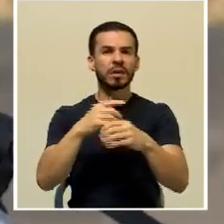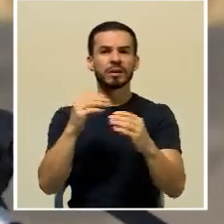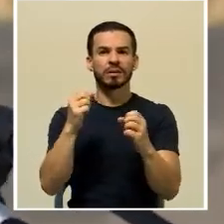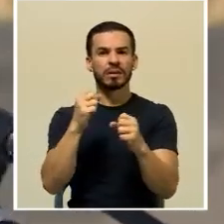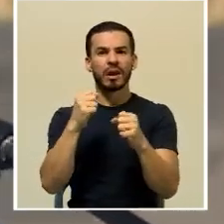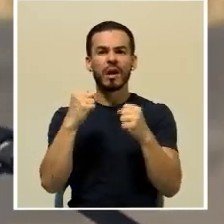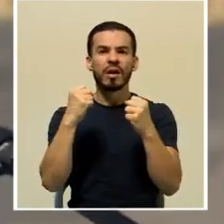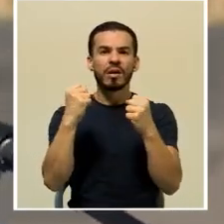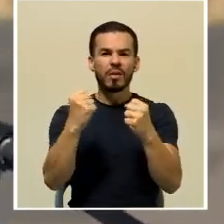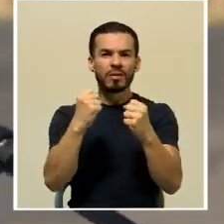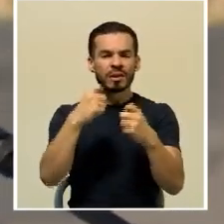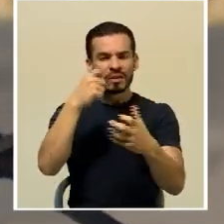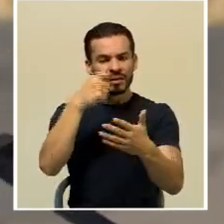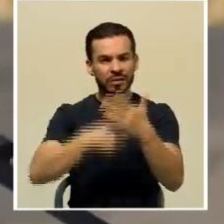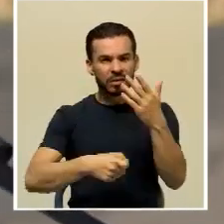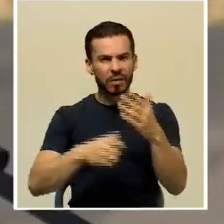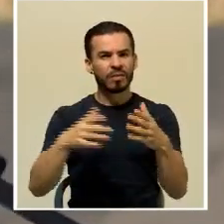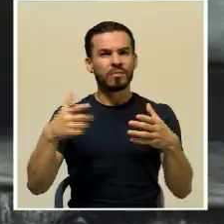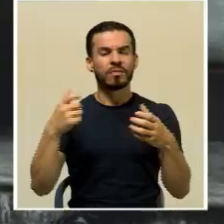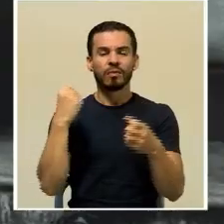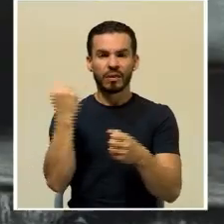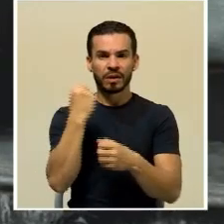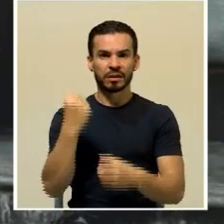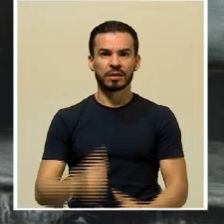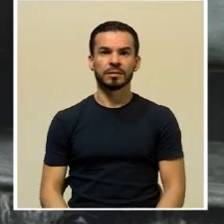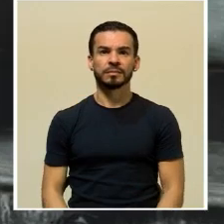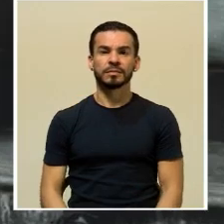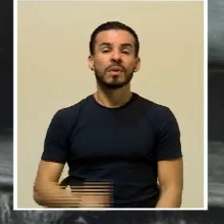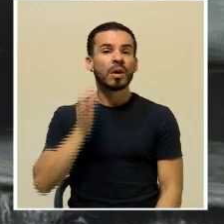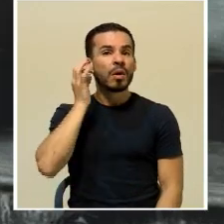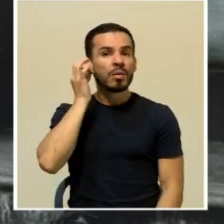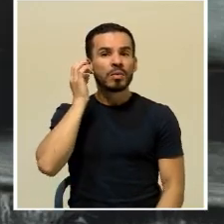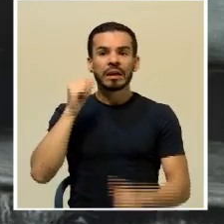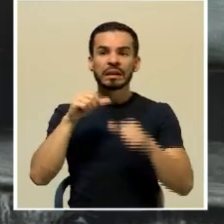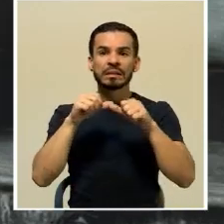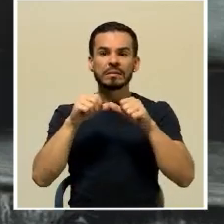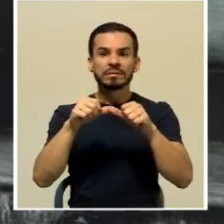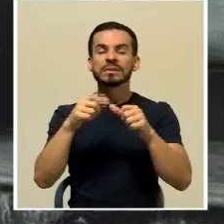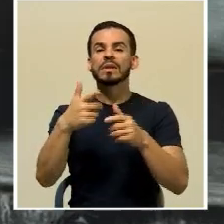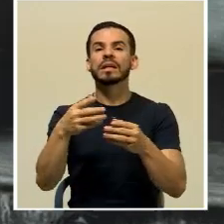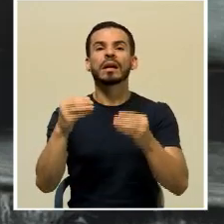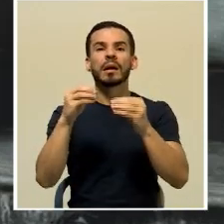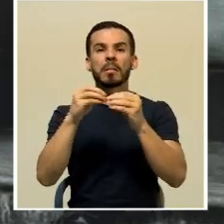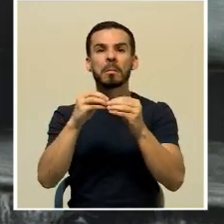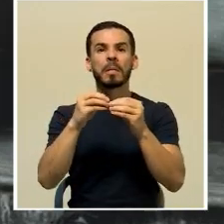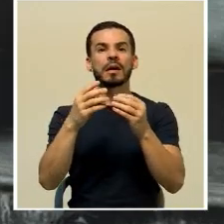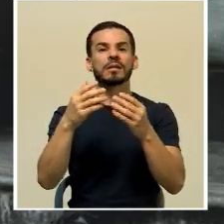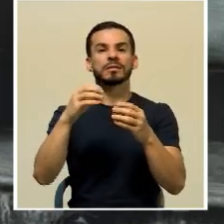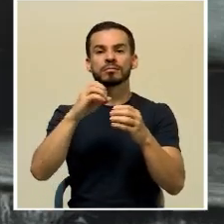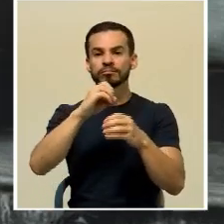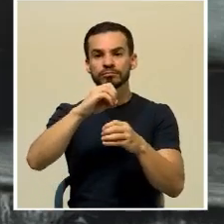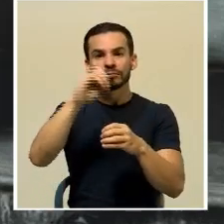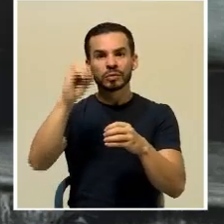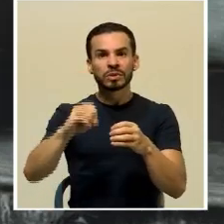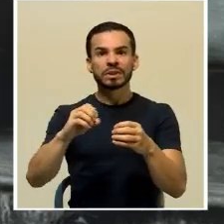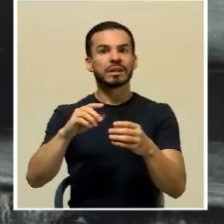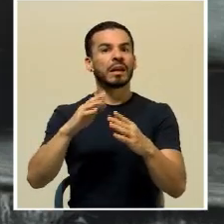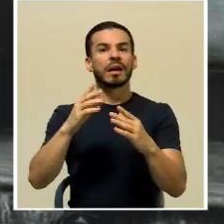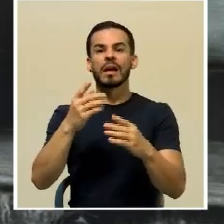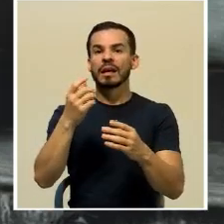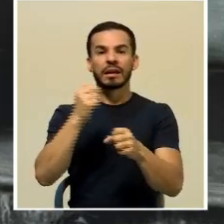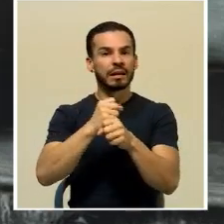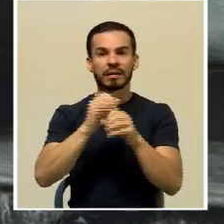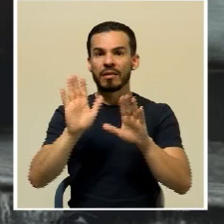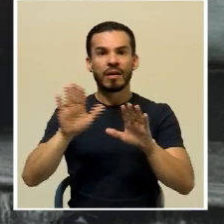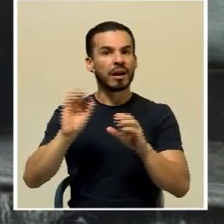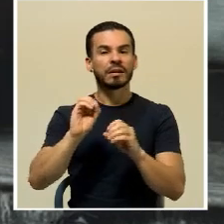rigidez fuerte, una estrechez bien grande. Las mujeres continúan presentando una mayor tasa de desempleo, posicionándose